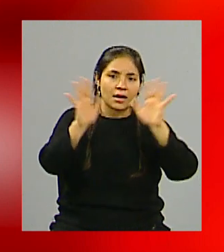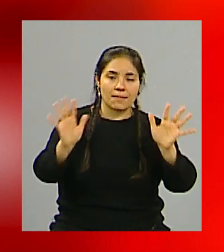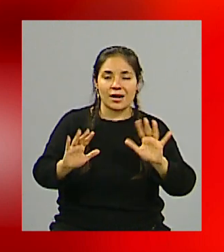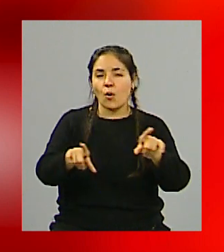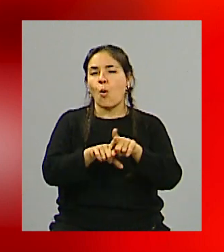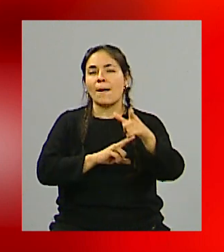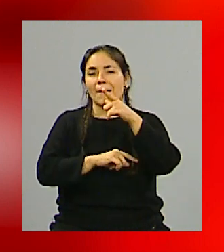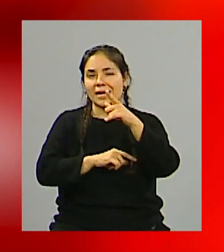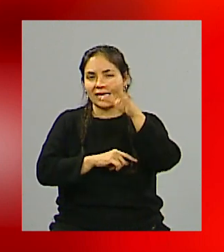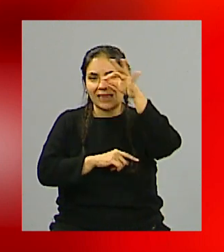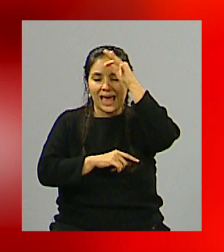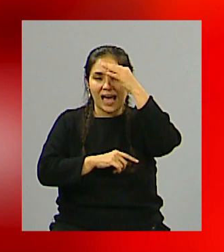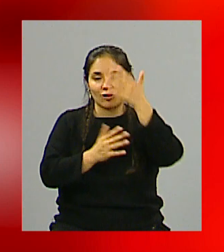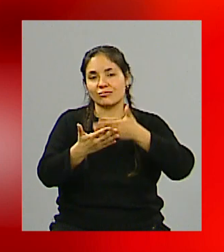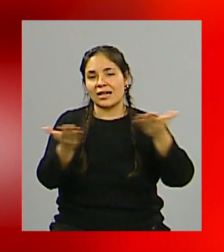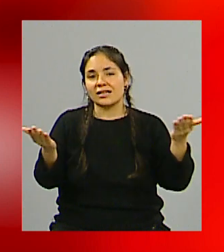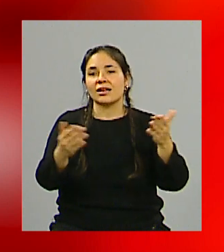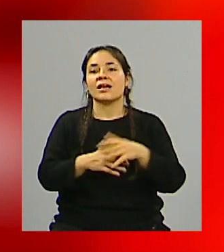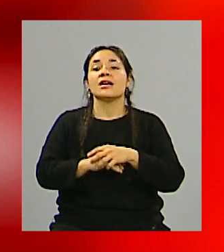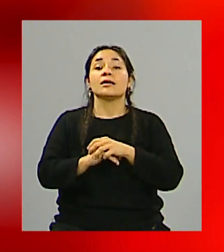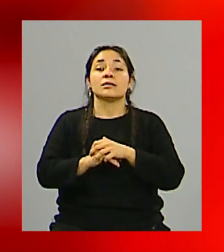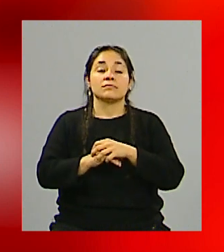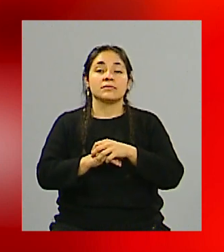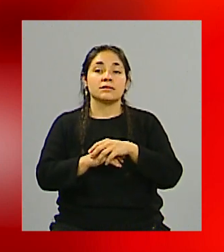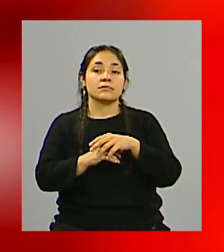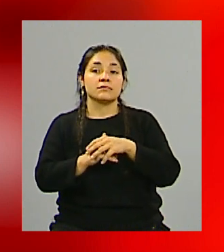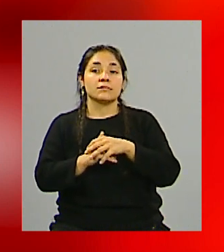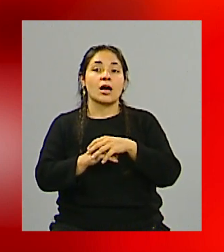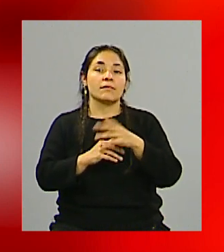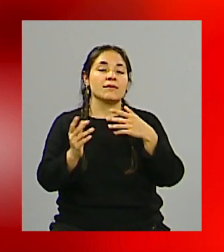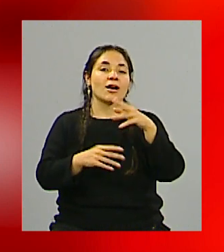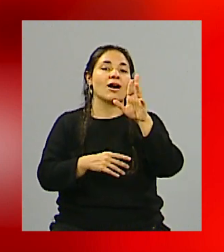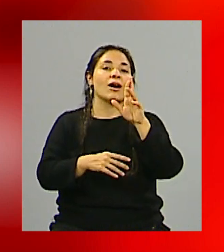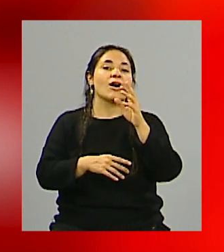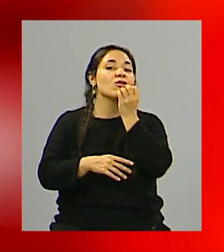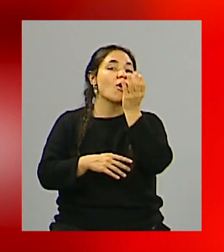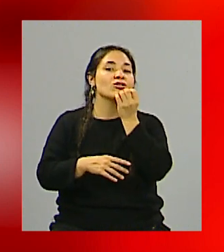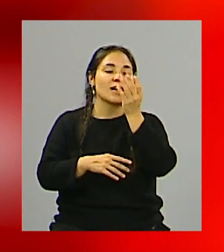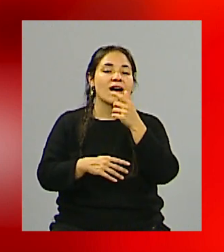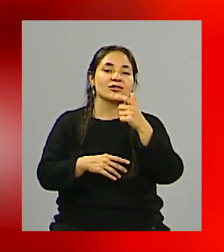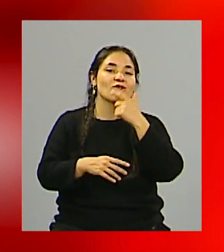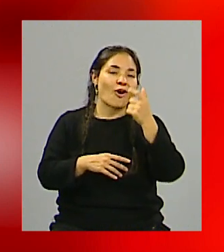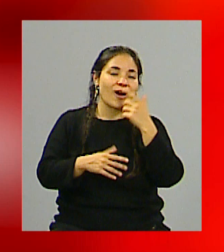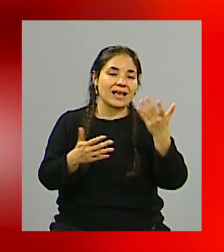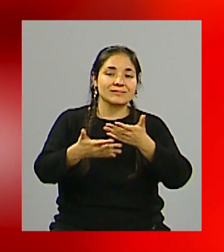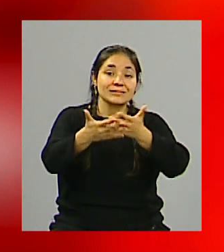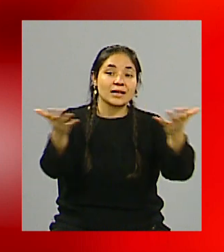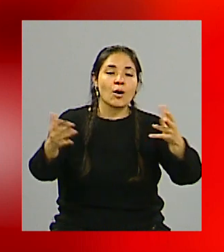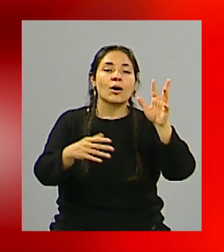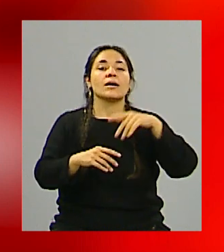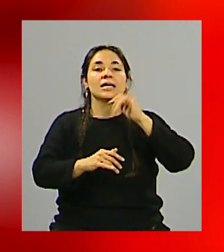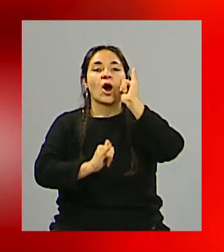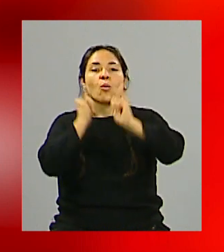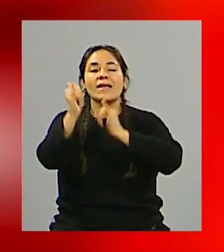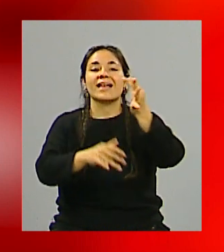es una propuesta nacional de rosas, con rosas rojas. Vamos a leer testimonios de mujeres que han atravesado situaciones de